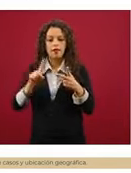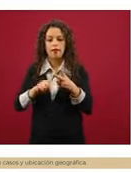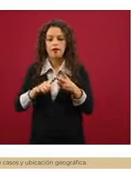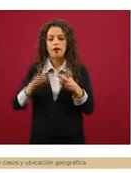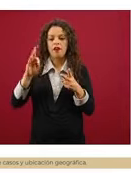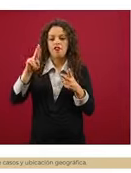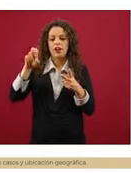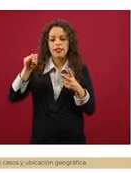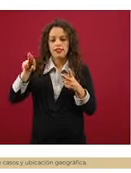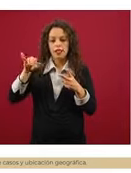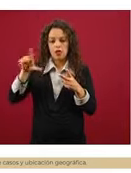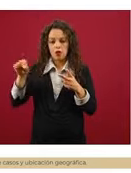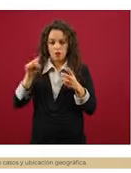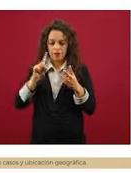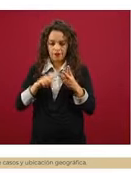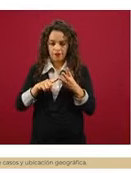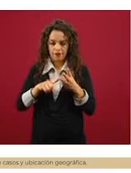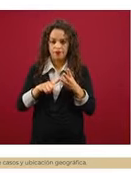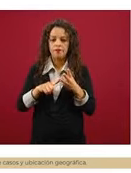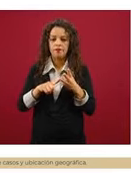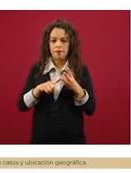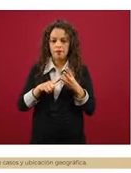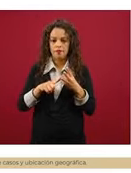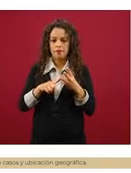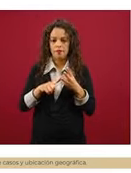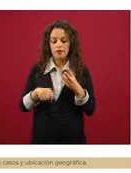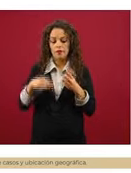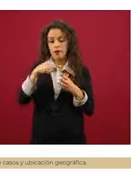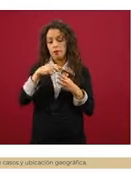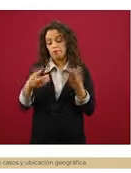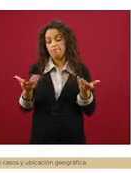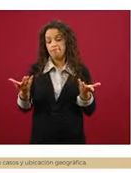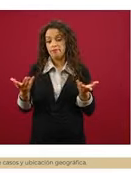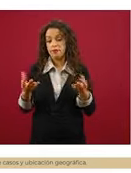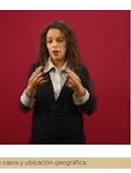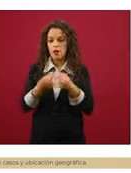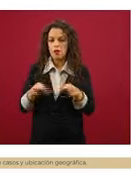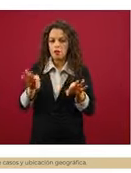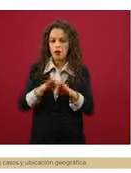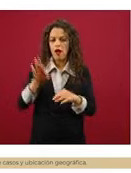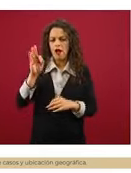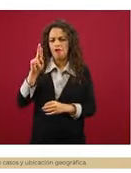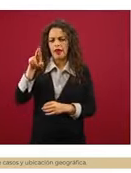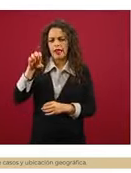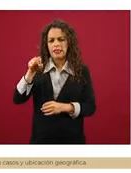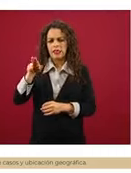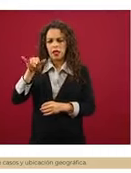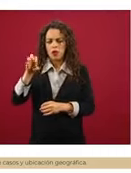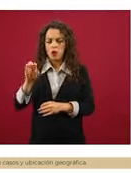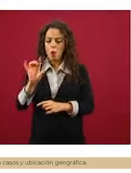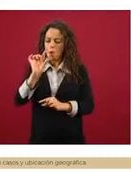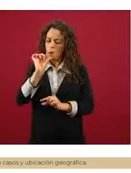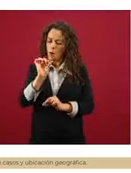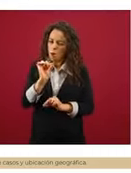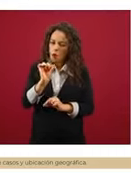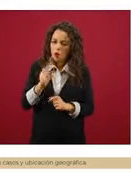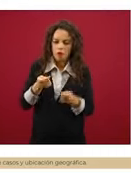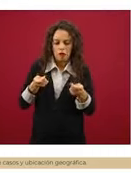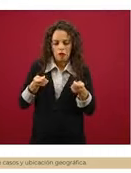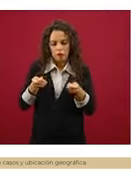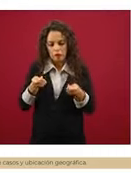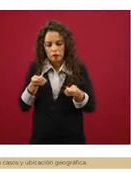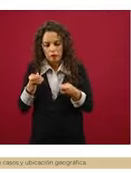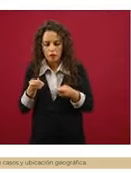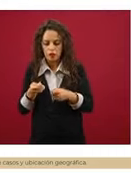Zacatecas y Guadalupe todavía mostrando un ascenso importante, a lo mejor Fresnillo tratando ya de controlar su epidemia en las